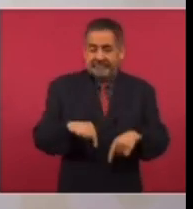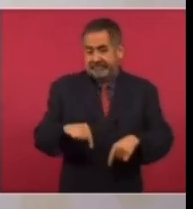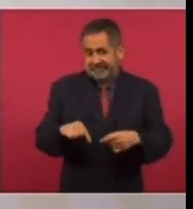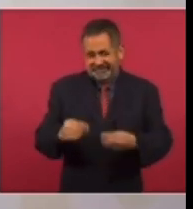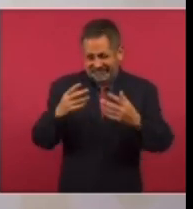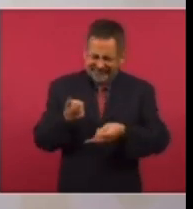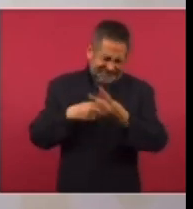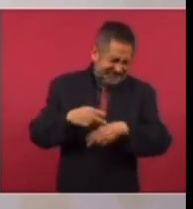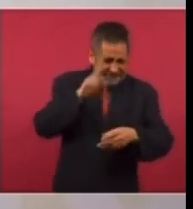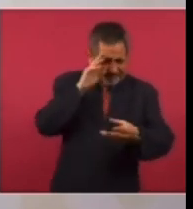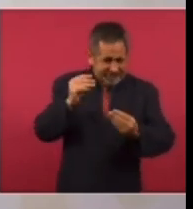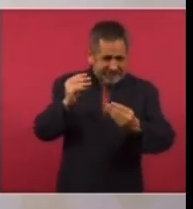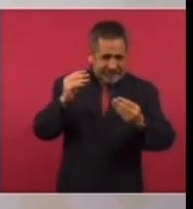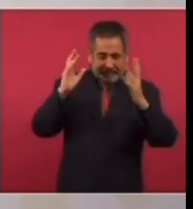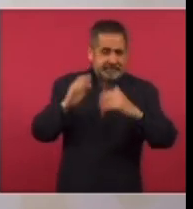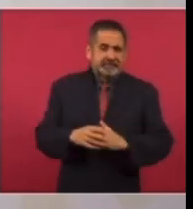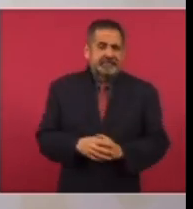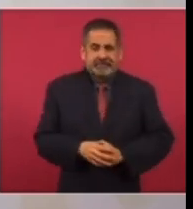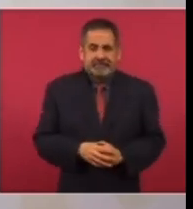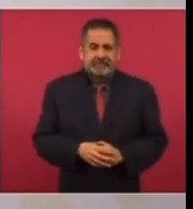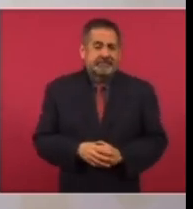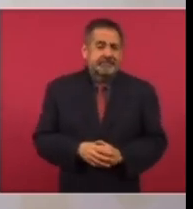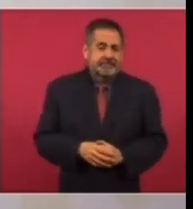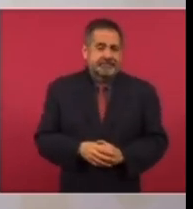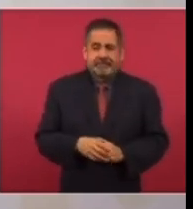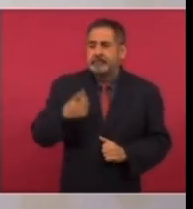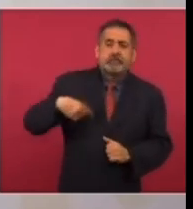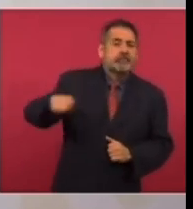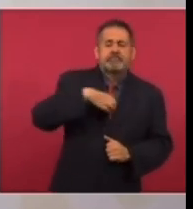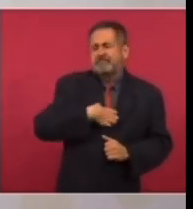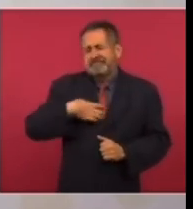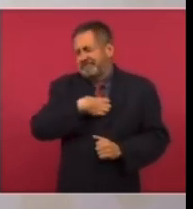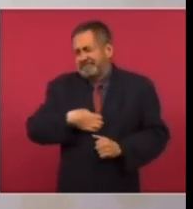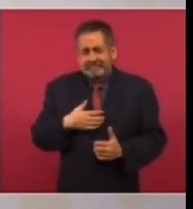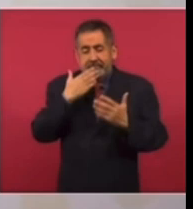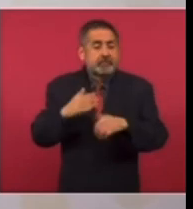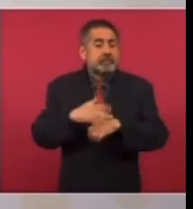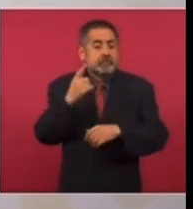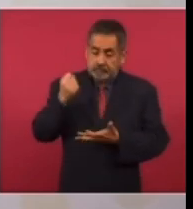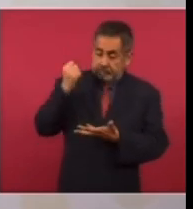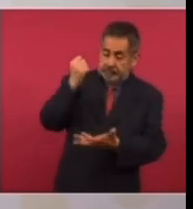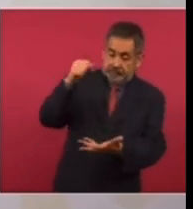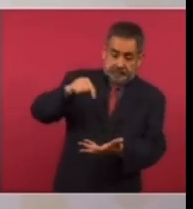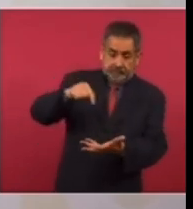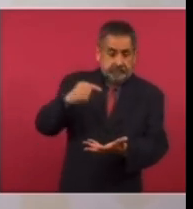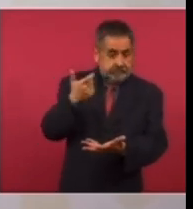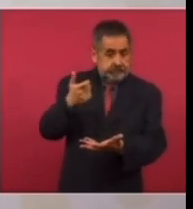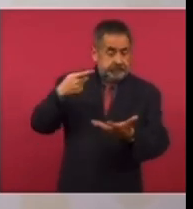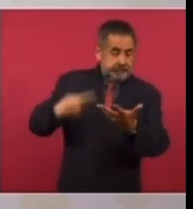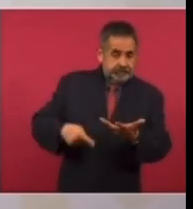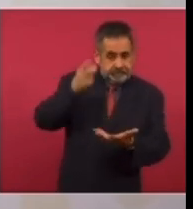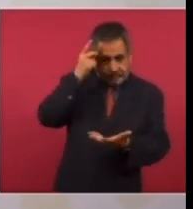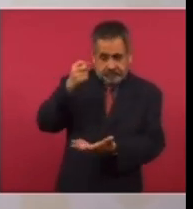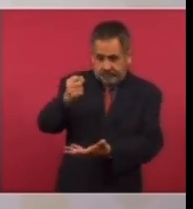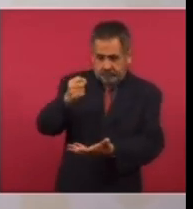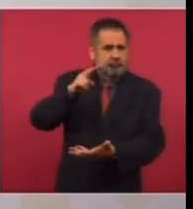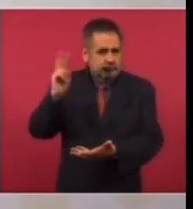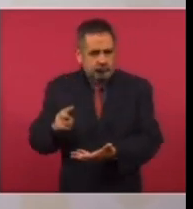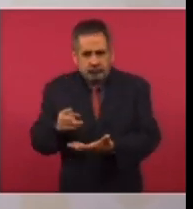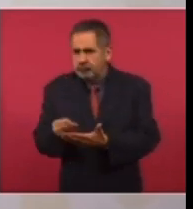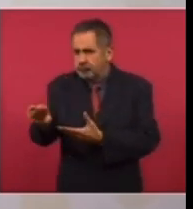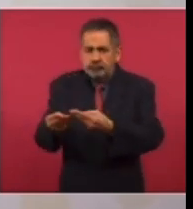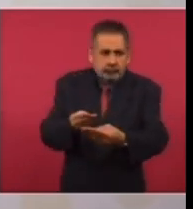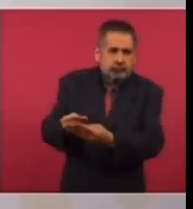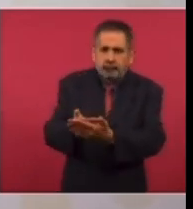vienen muchísimos encargados que están contentos porque el presupuesto público ya Es verdaderamente